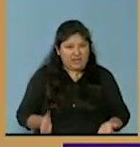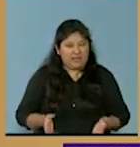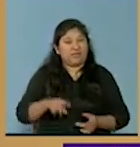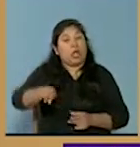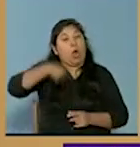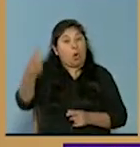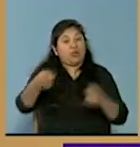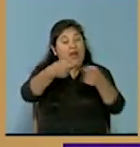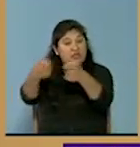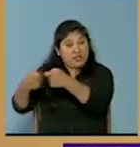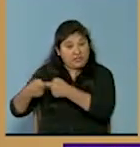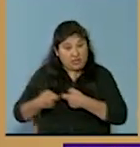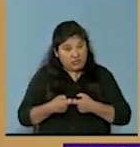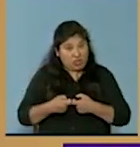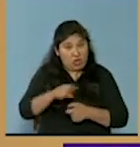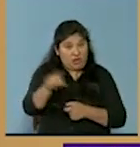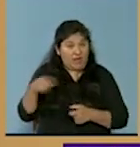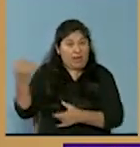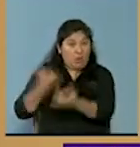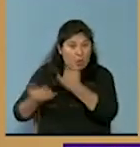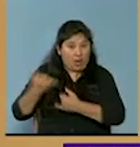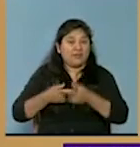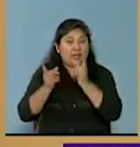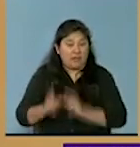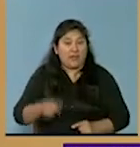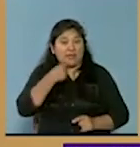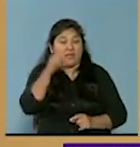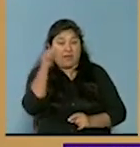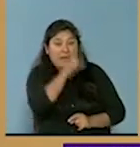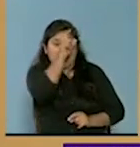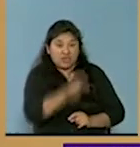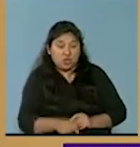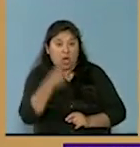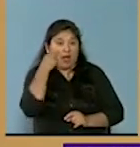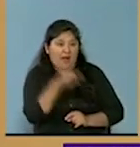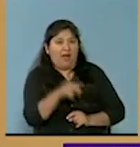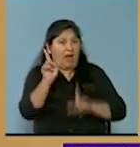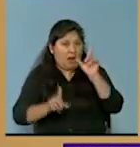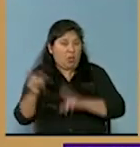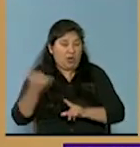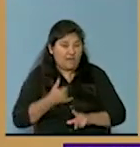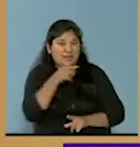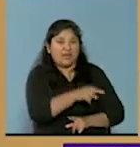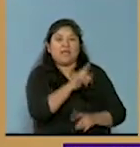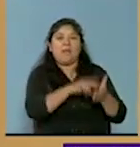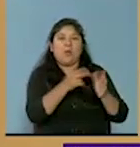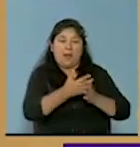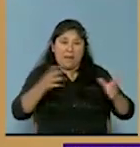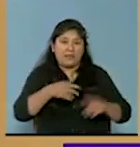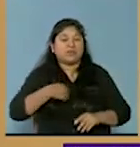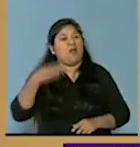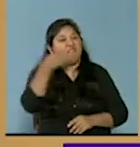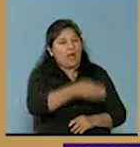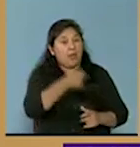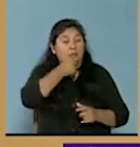para tener en cuenta a una persona específica buscamos a esa persona que lamentablemente no encontramos entonces ya sabemos que está no antes hablé los chicos de